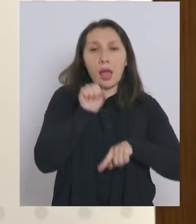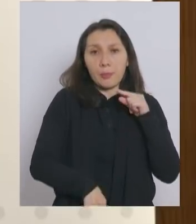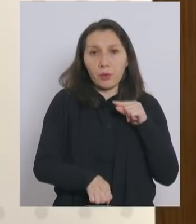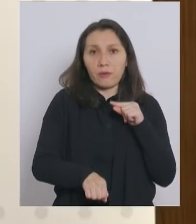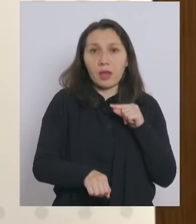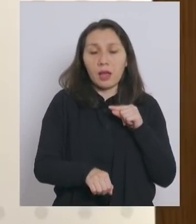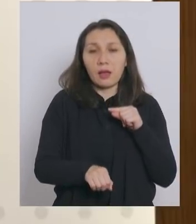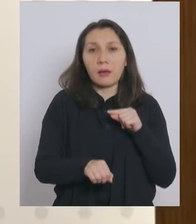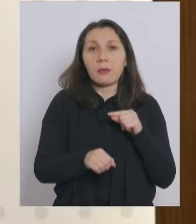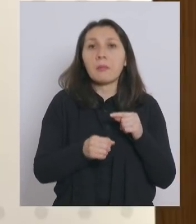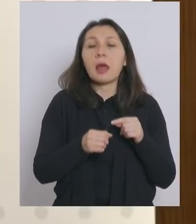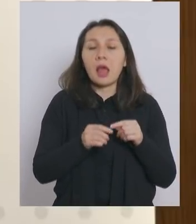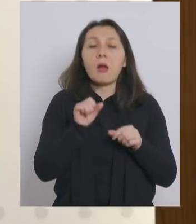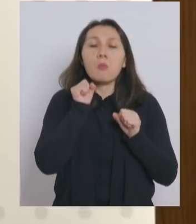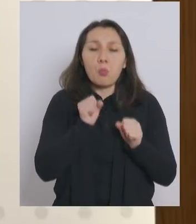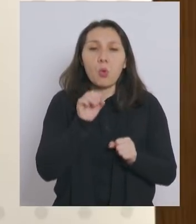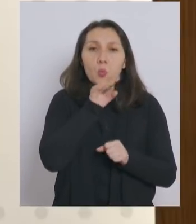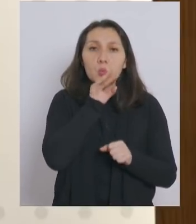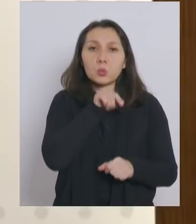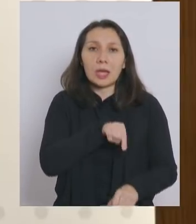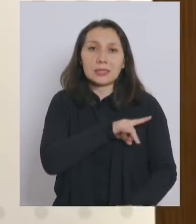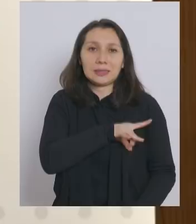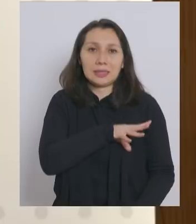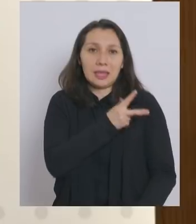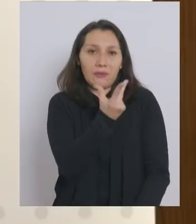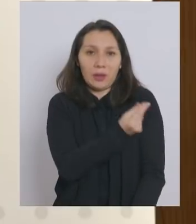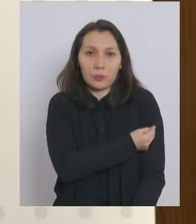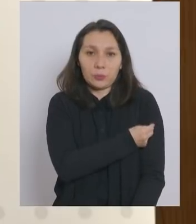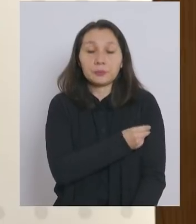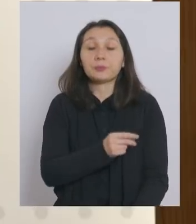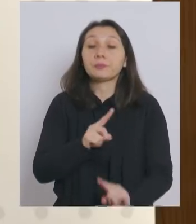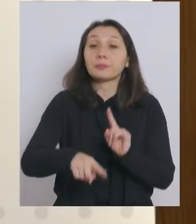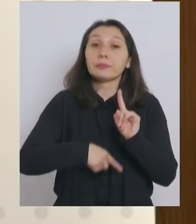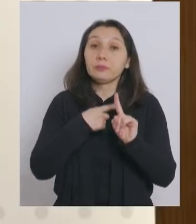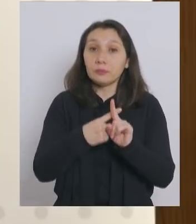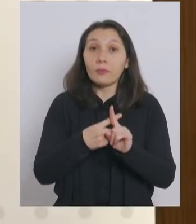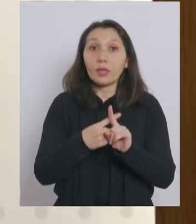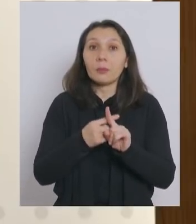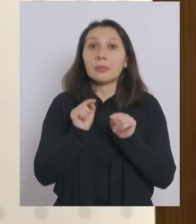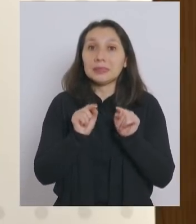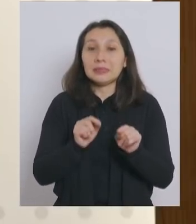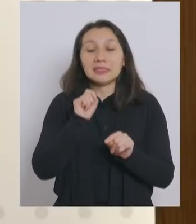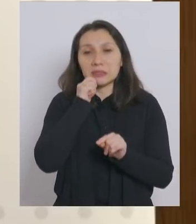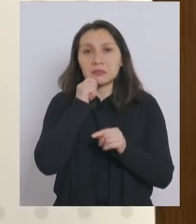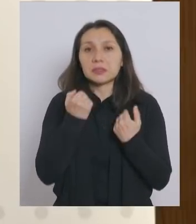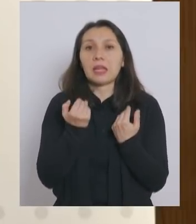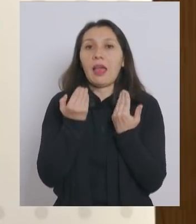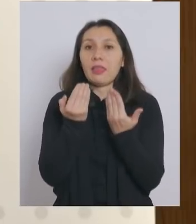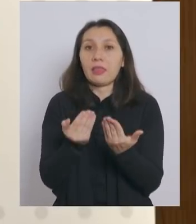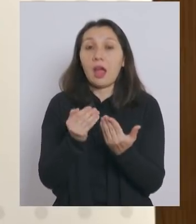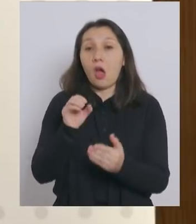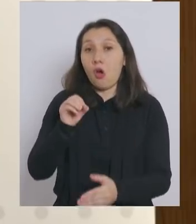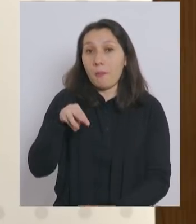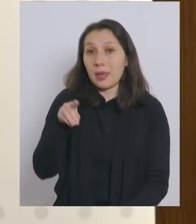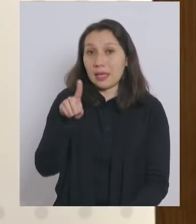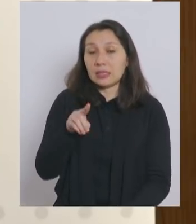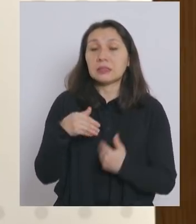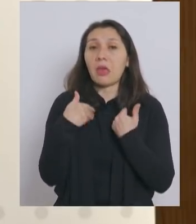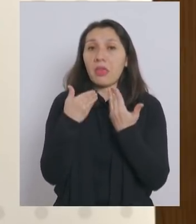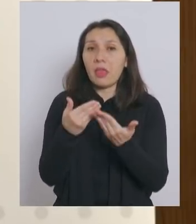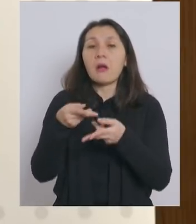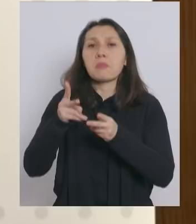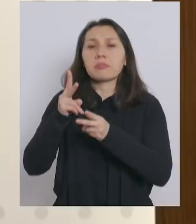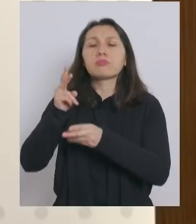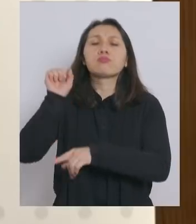autorización para ser usada la vacuna en Chile. Que además es un organismo, ¿cierto?, que otorga, porque la OMS además es el organismo que otorga